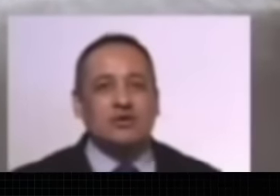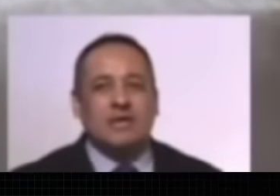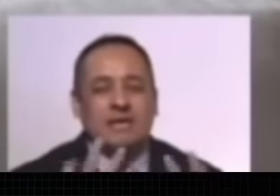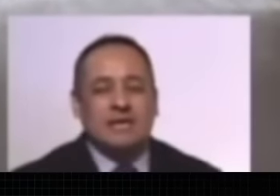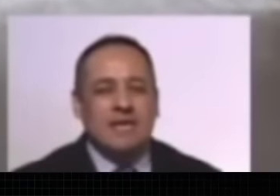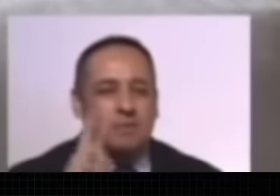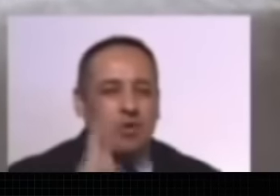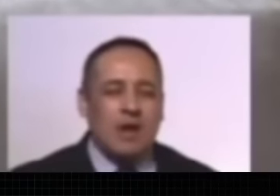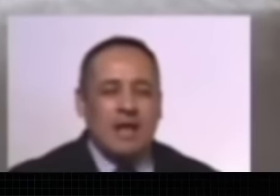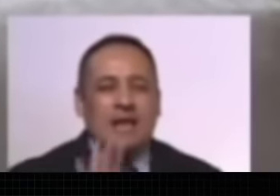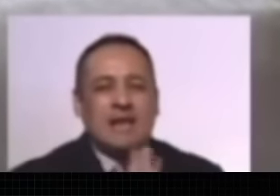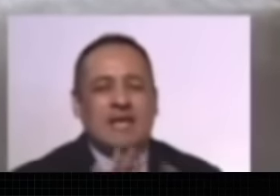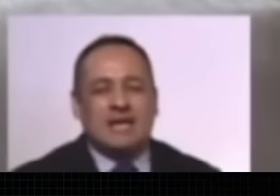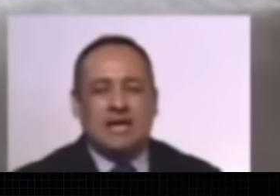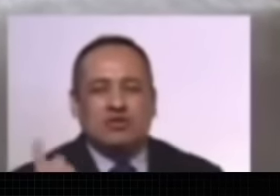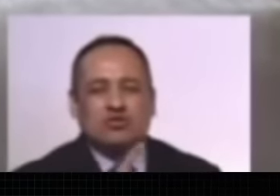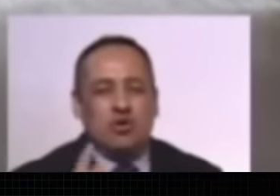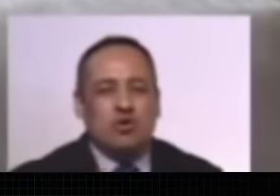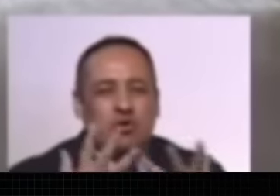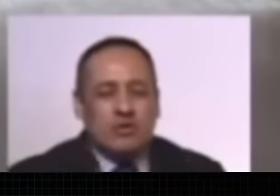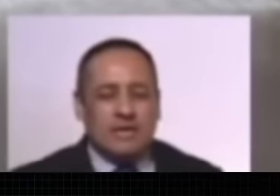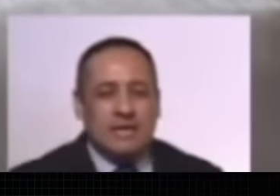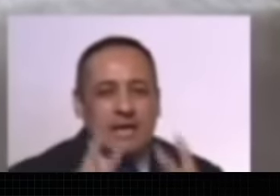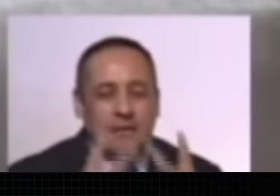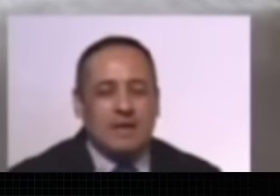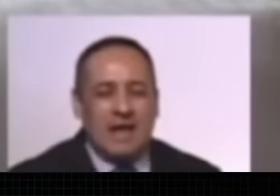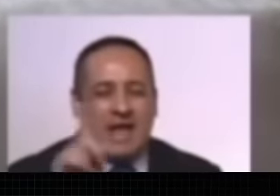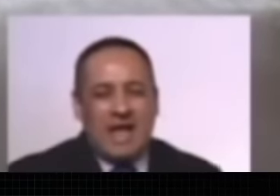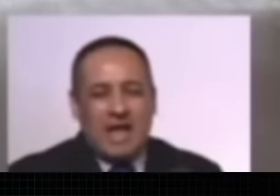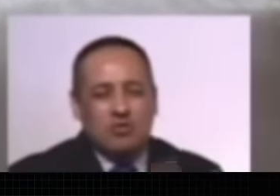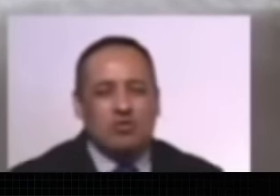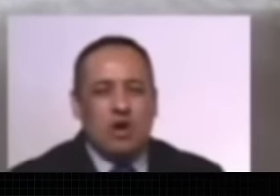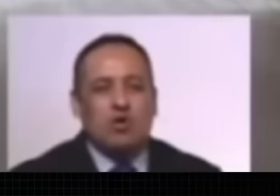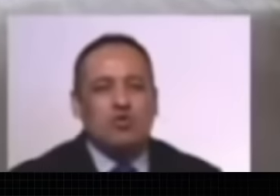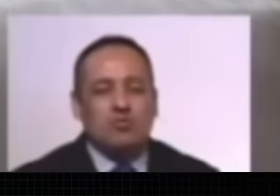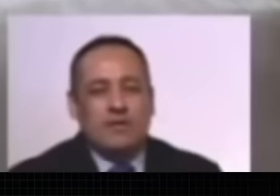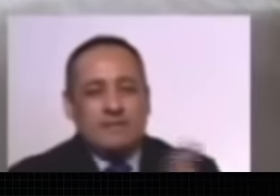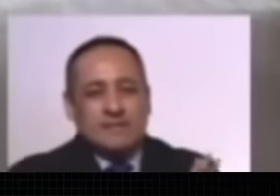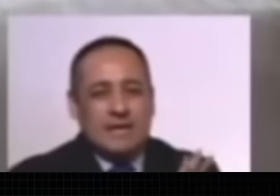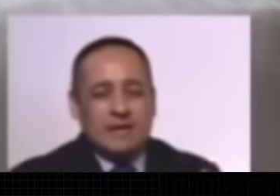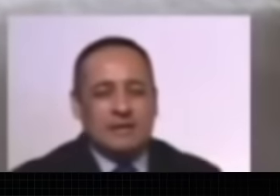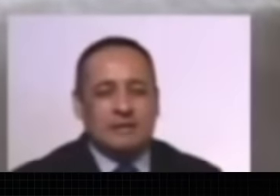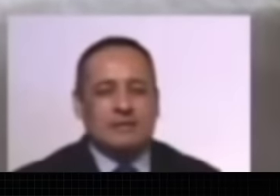violar la ley que solo desacredita al Ministerio Público.